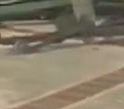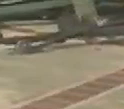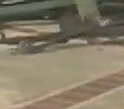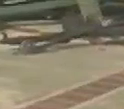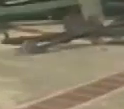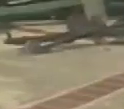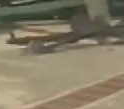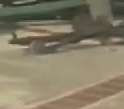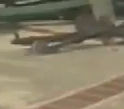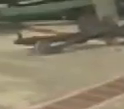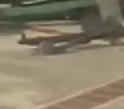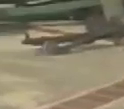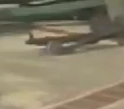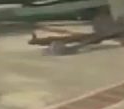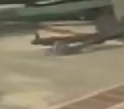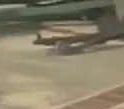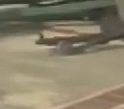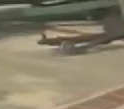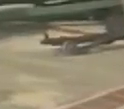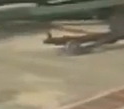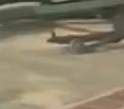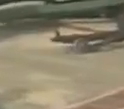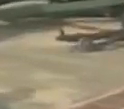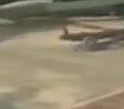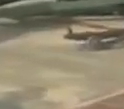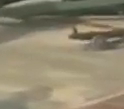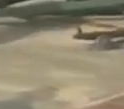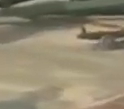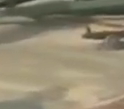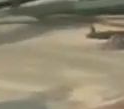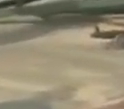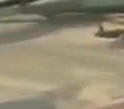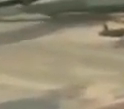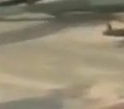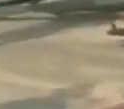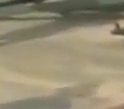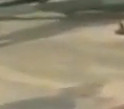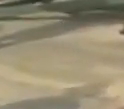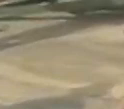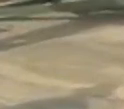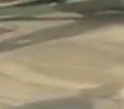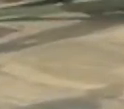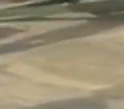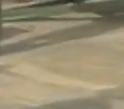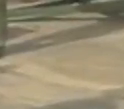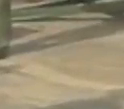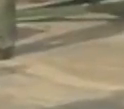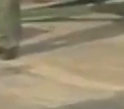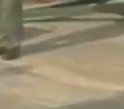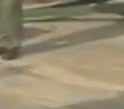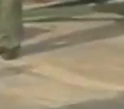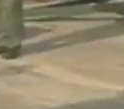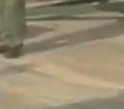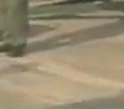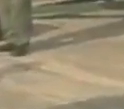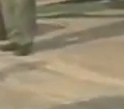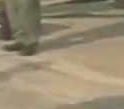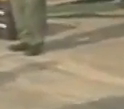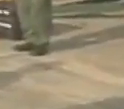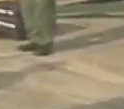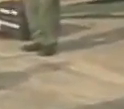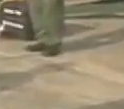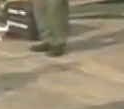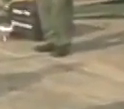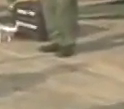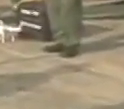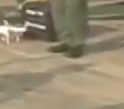del presidente constitucional de la República Bolivariana de Venezuela y comandante en jefe de la Fuerza Armada Nacional Bolivariana, Nicolás Maduro Moros, y en compañía